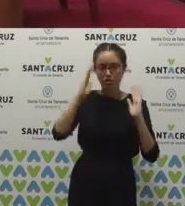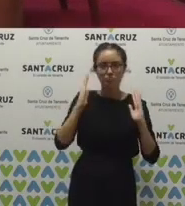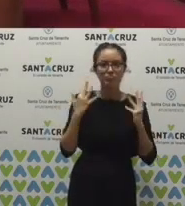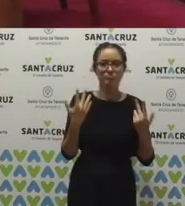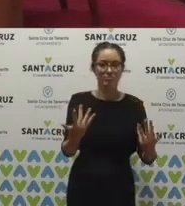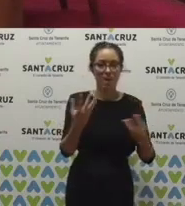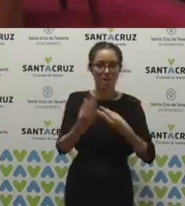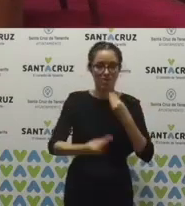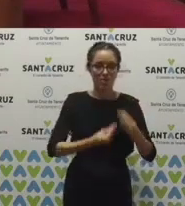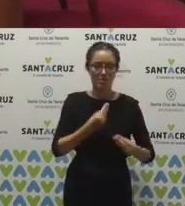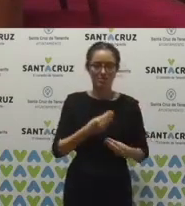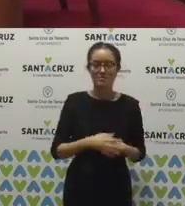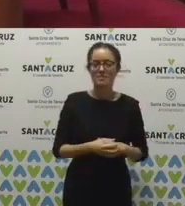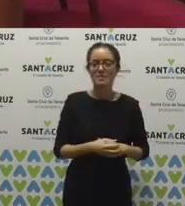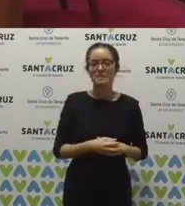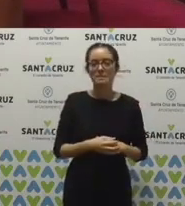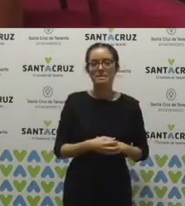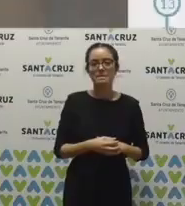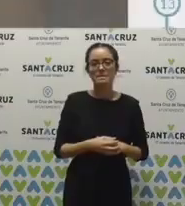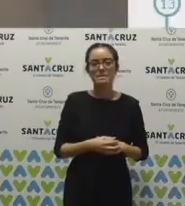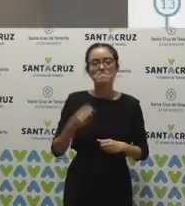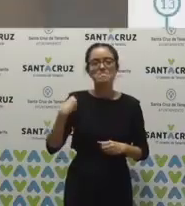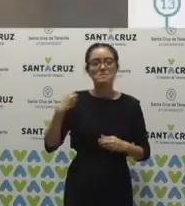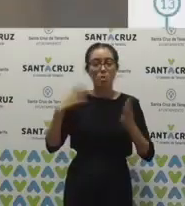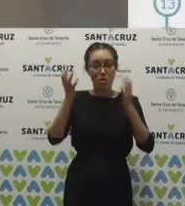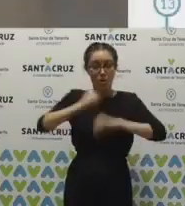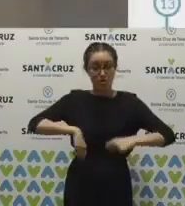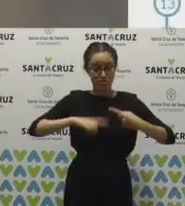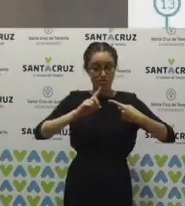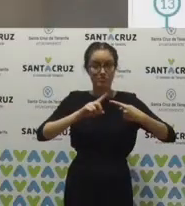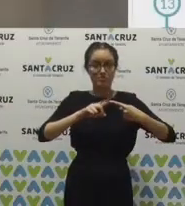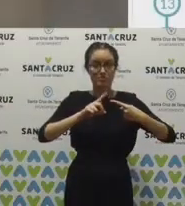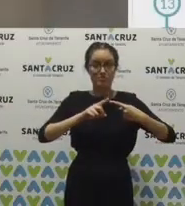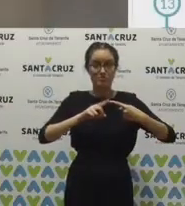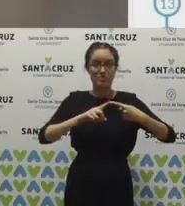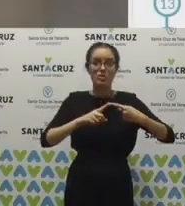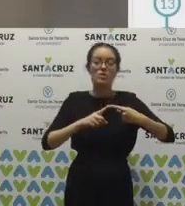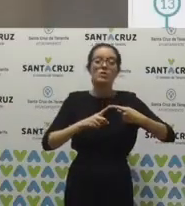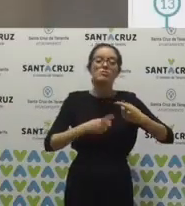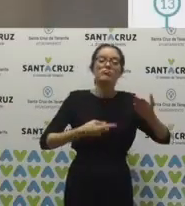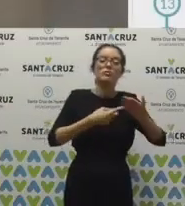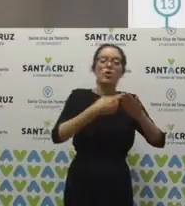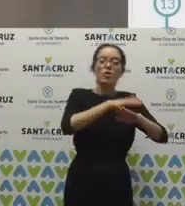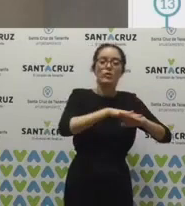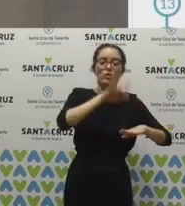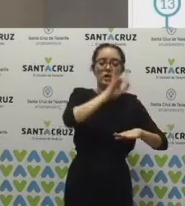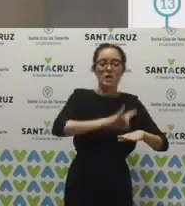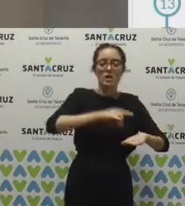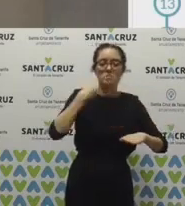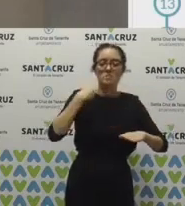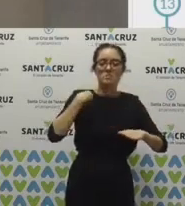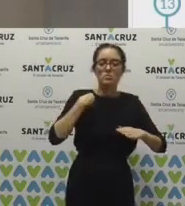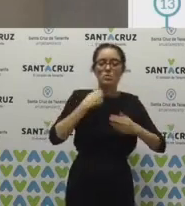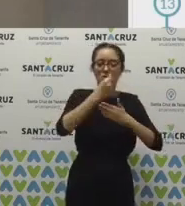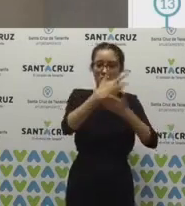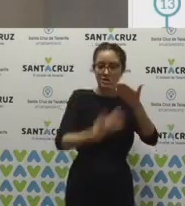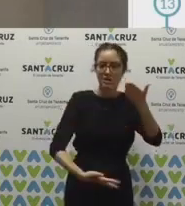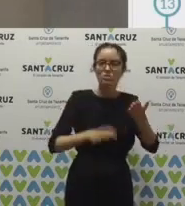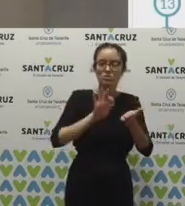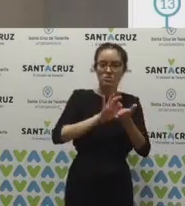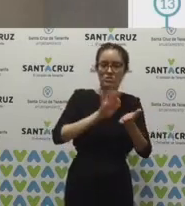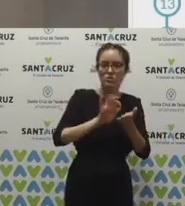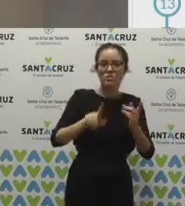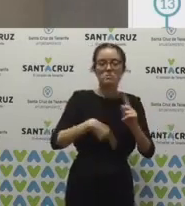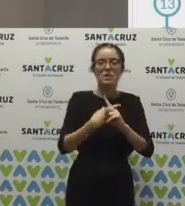información respecto al acuerdo número uno al de instar al gobierno de canarias a que establezca el catálogo de servicios y prestaciones del sistema